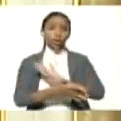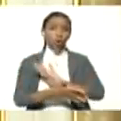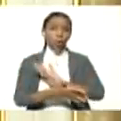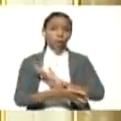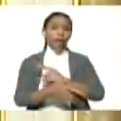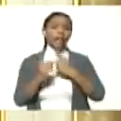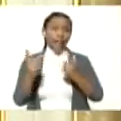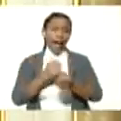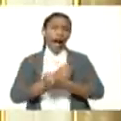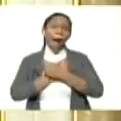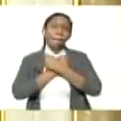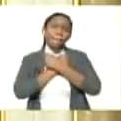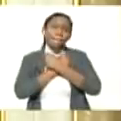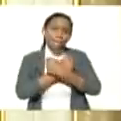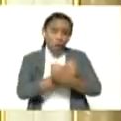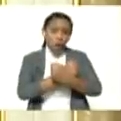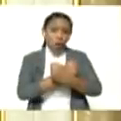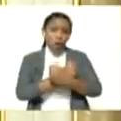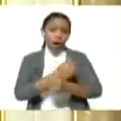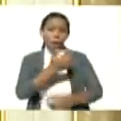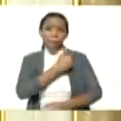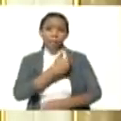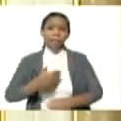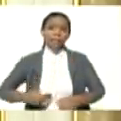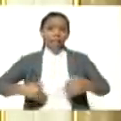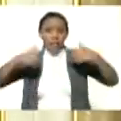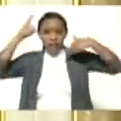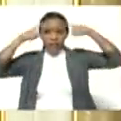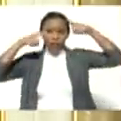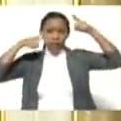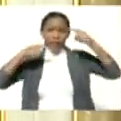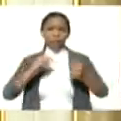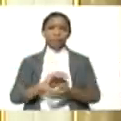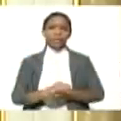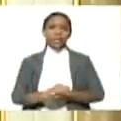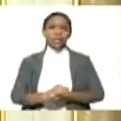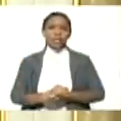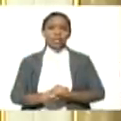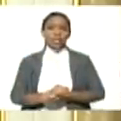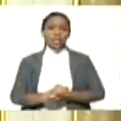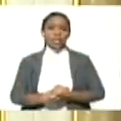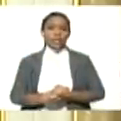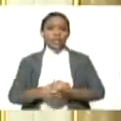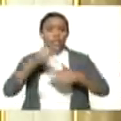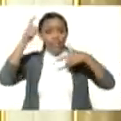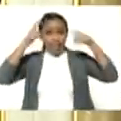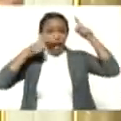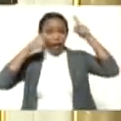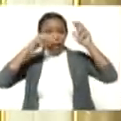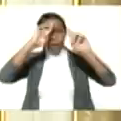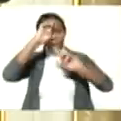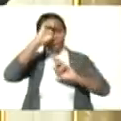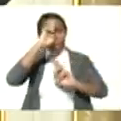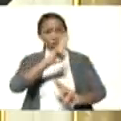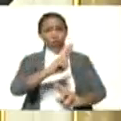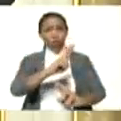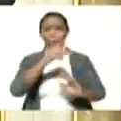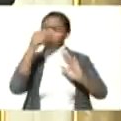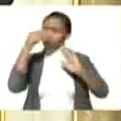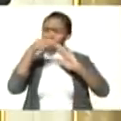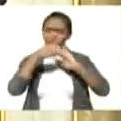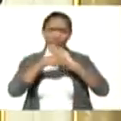que amó al comandante Chávez, y el comandante Chávez respetó profundamente a